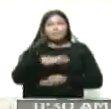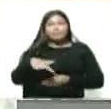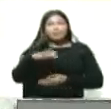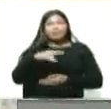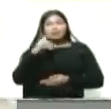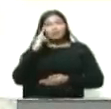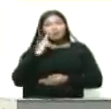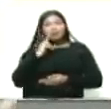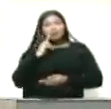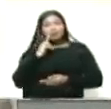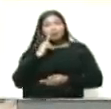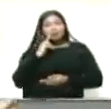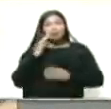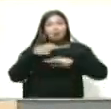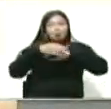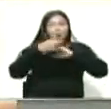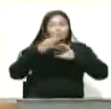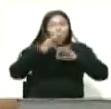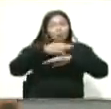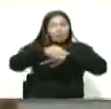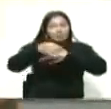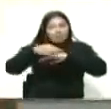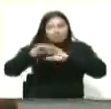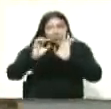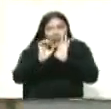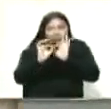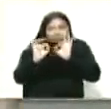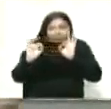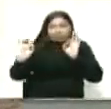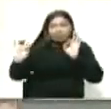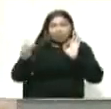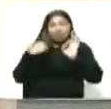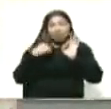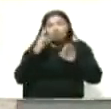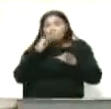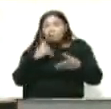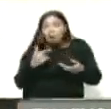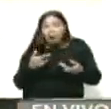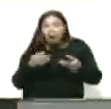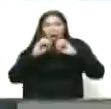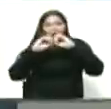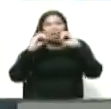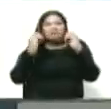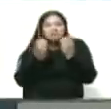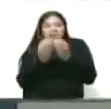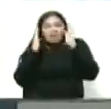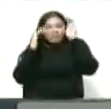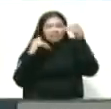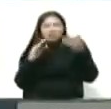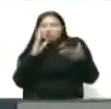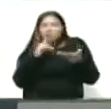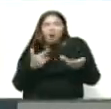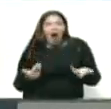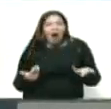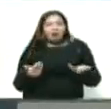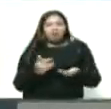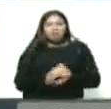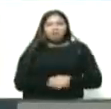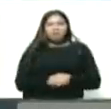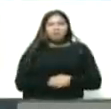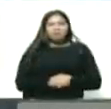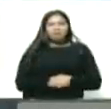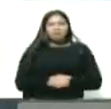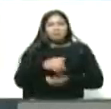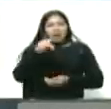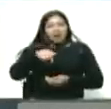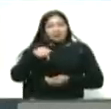de los municipios más alejados y que no cuentan, como ya dije, con un despacho fiscal, como mecanismo este